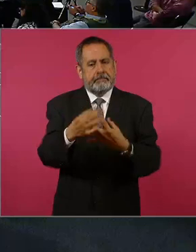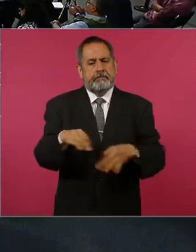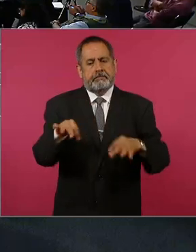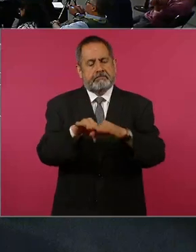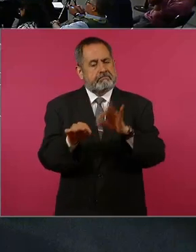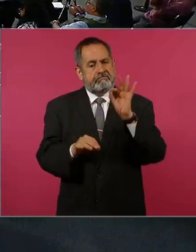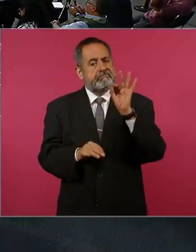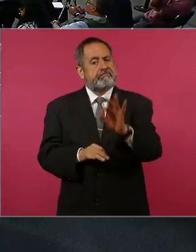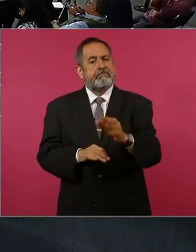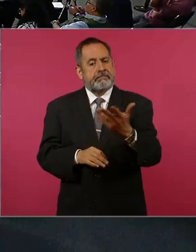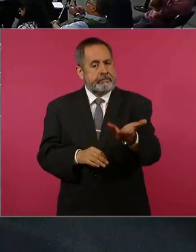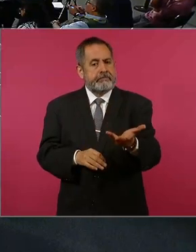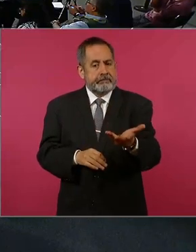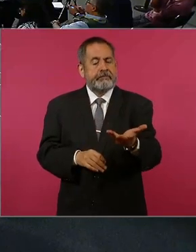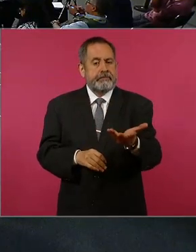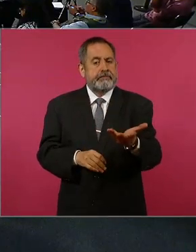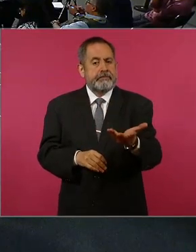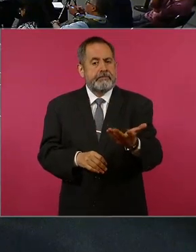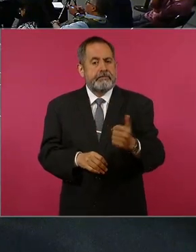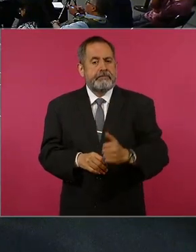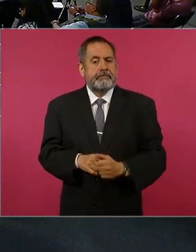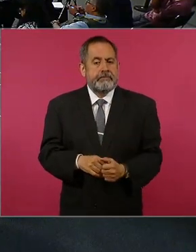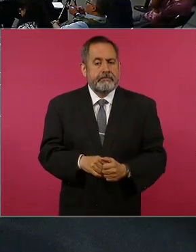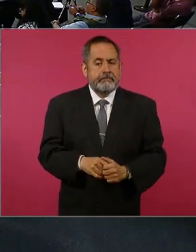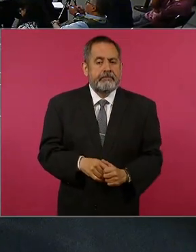así cuentan